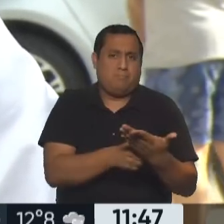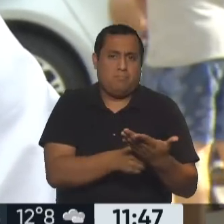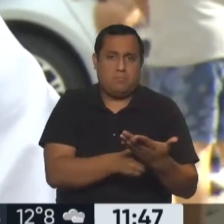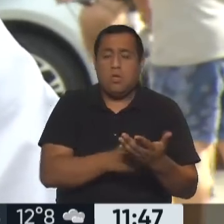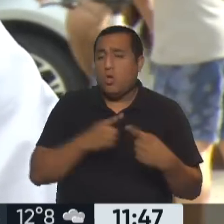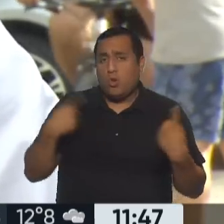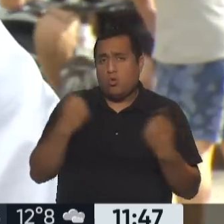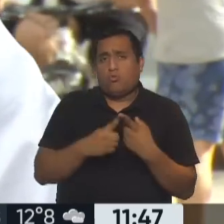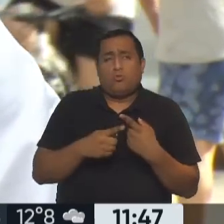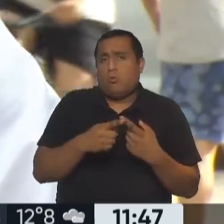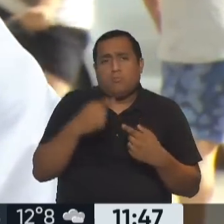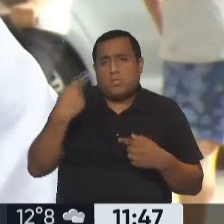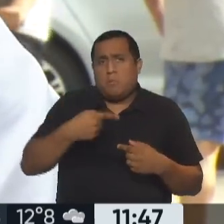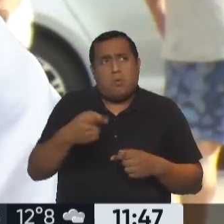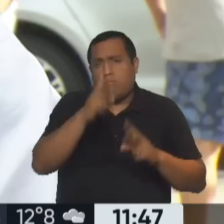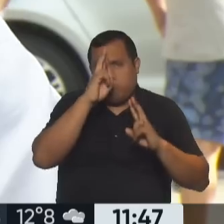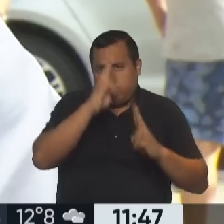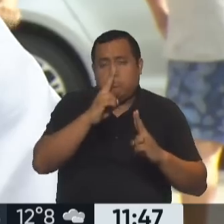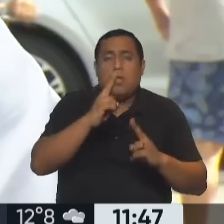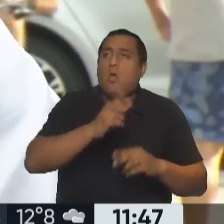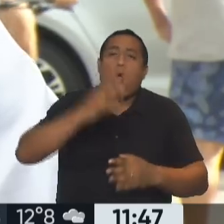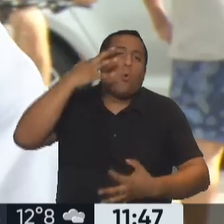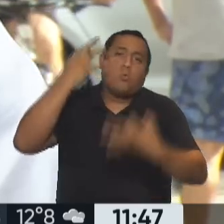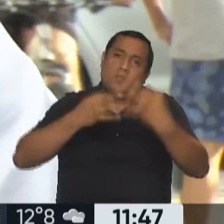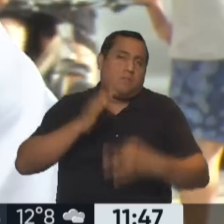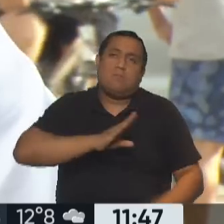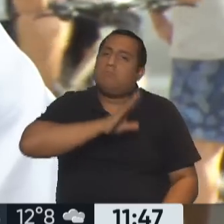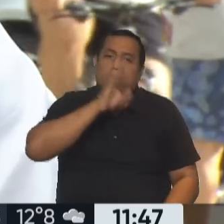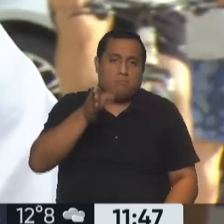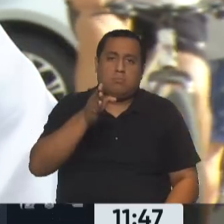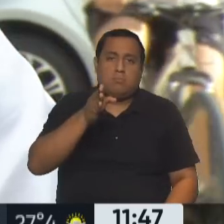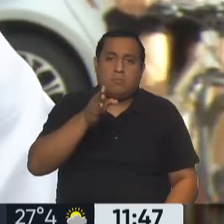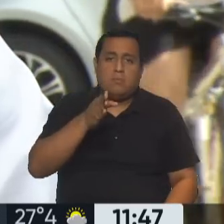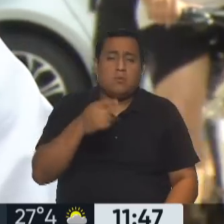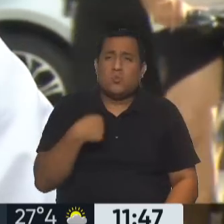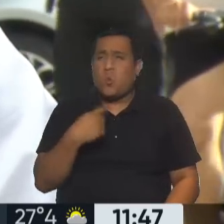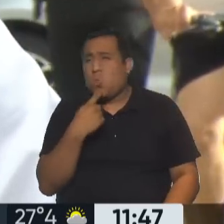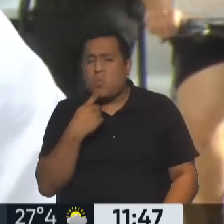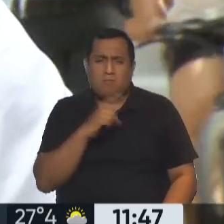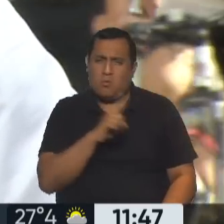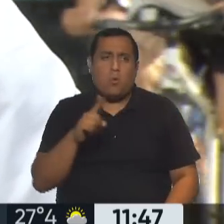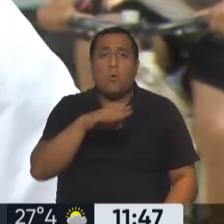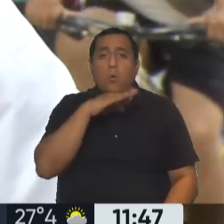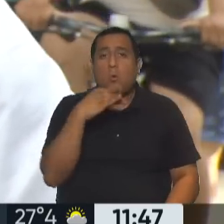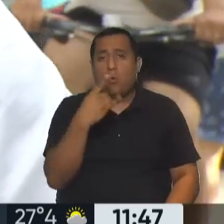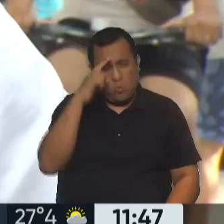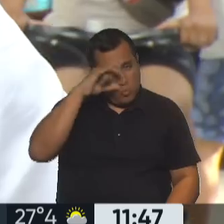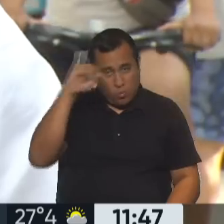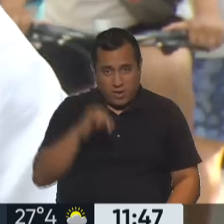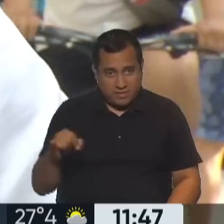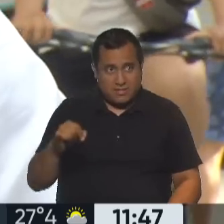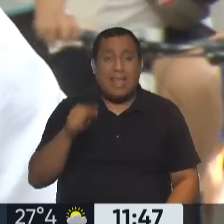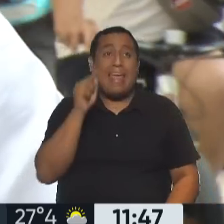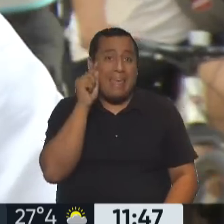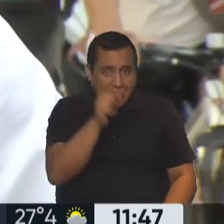canales institucionales, como corresponde. Vamos a ir a la justicia y no tengo ninguna duda que Luis Juez va a